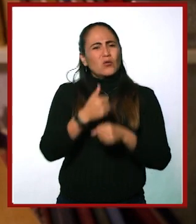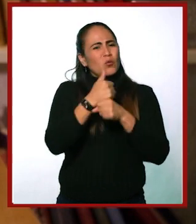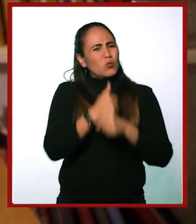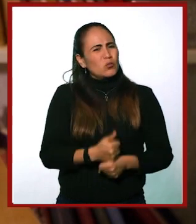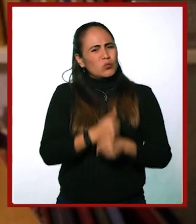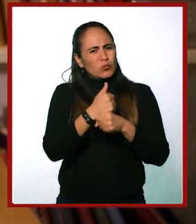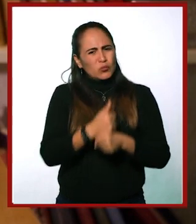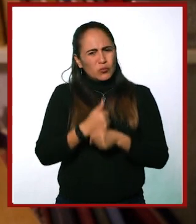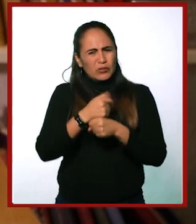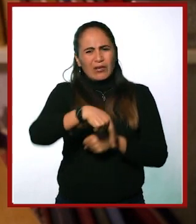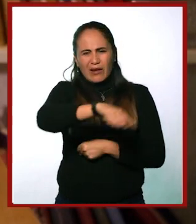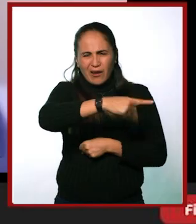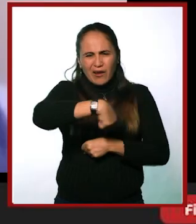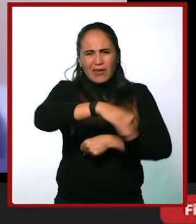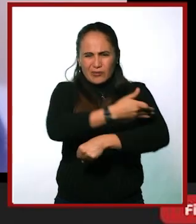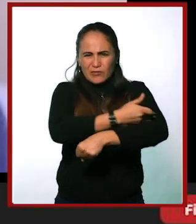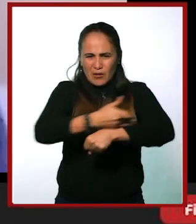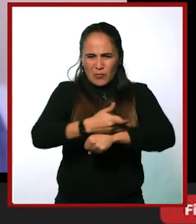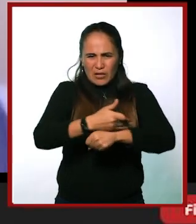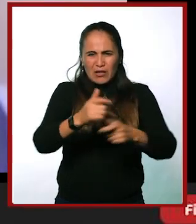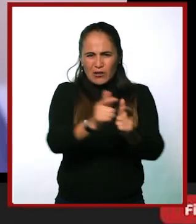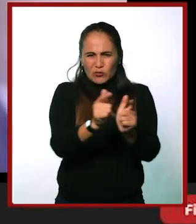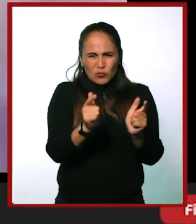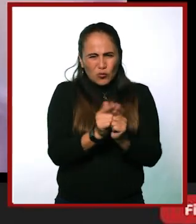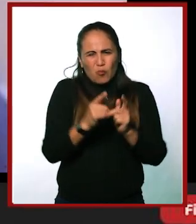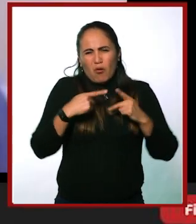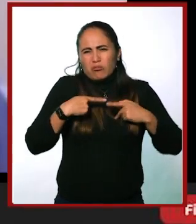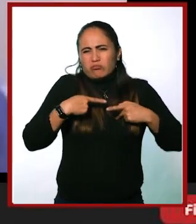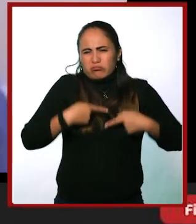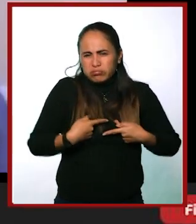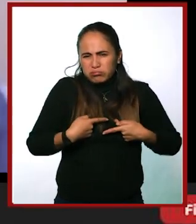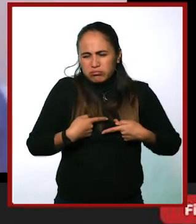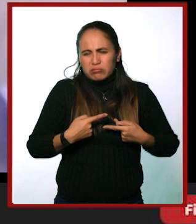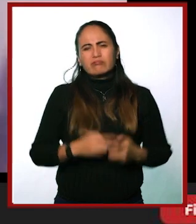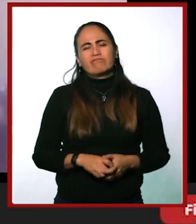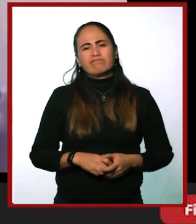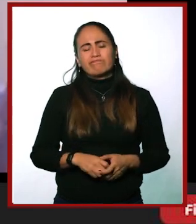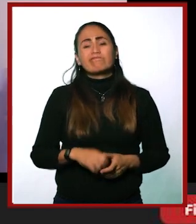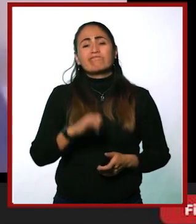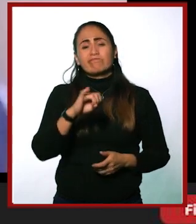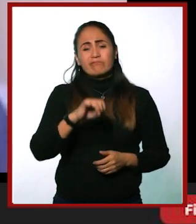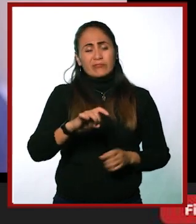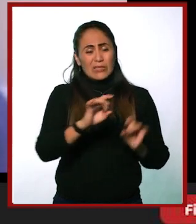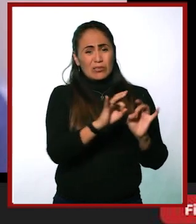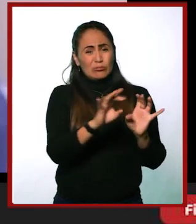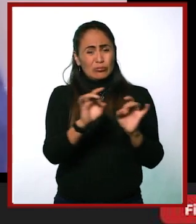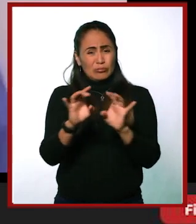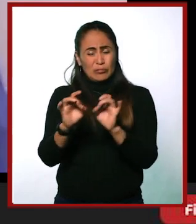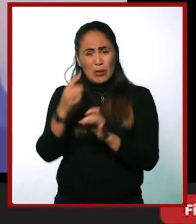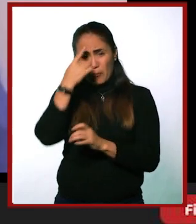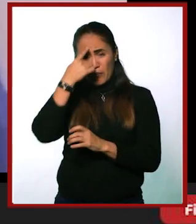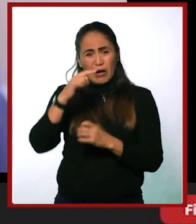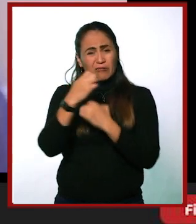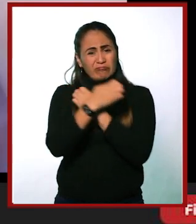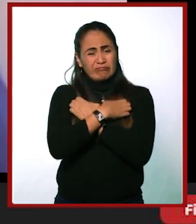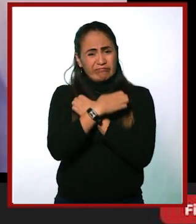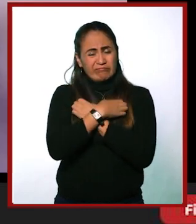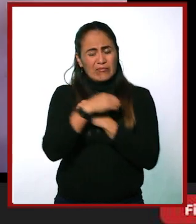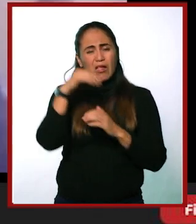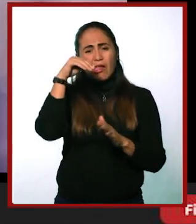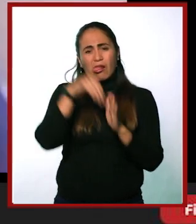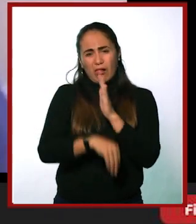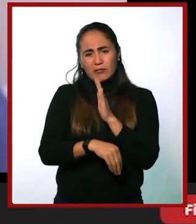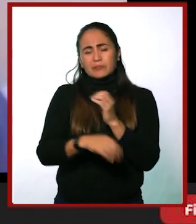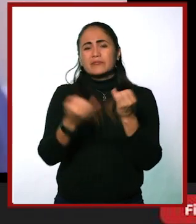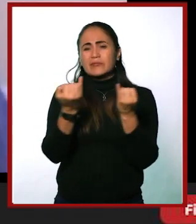en estas familias, en estos grupos muy vulnerables, ¿no? Lo que se llama condiciones de educabilidad. Y hay